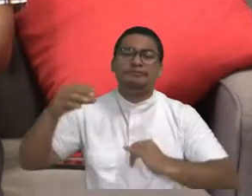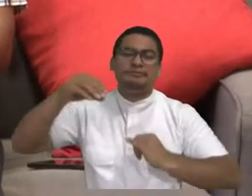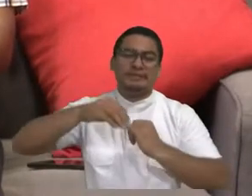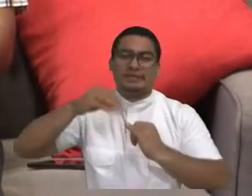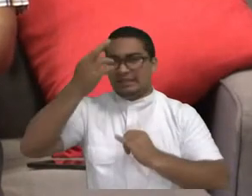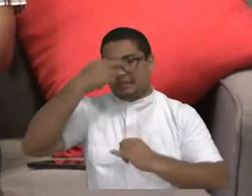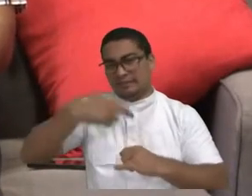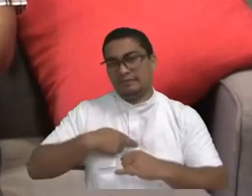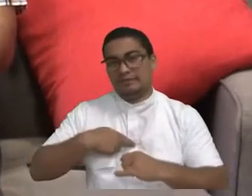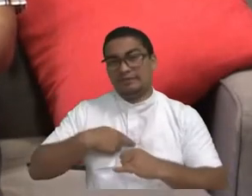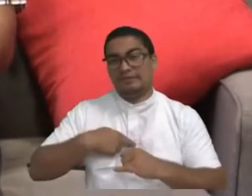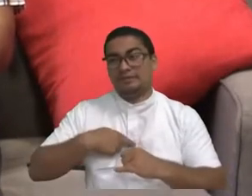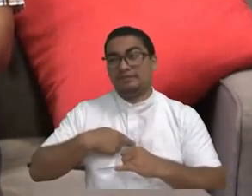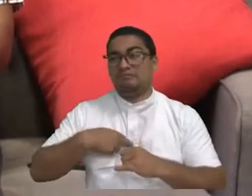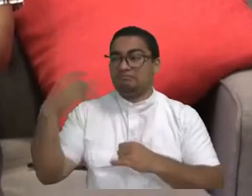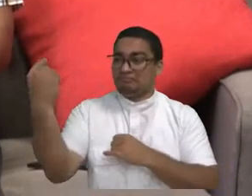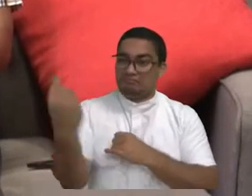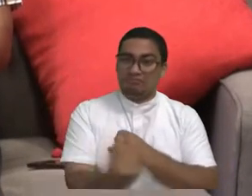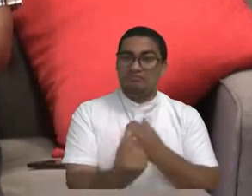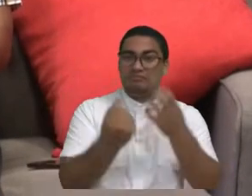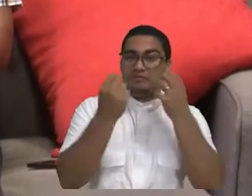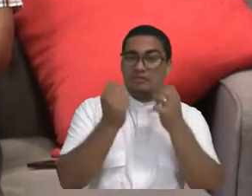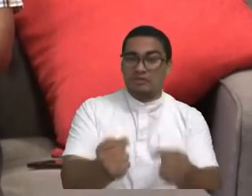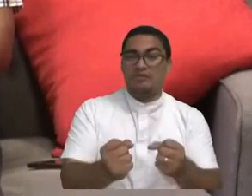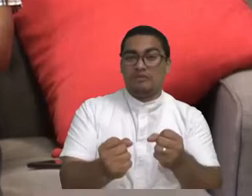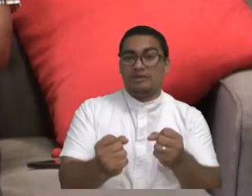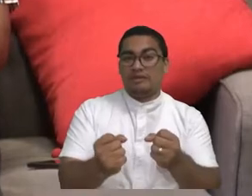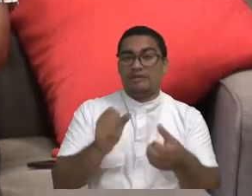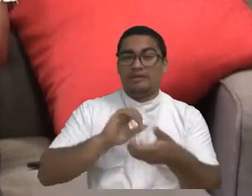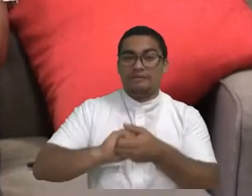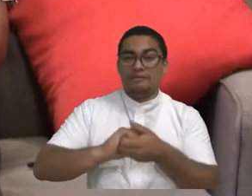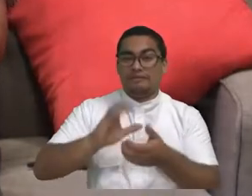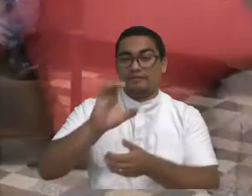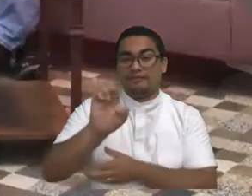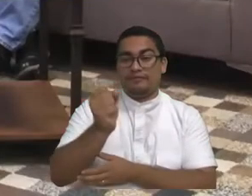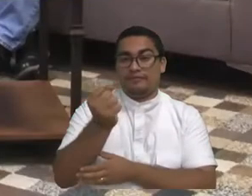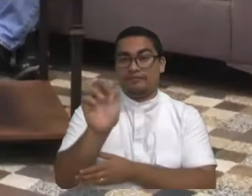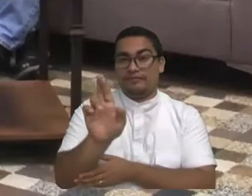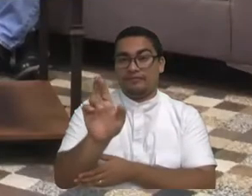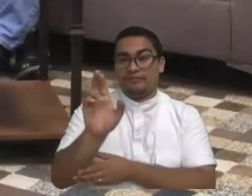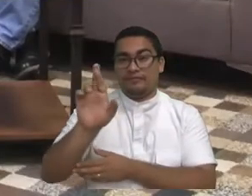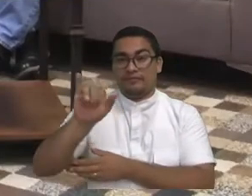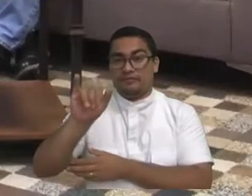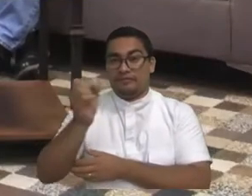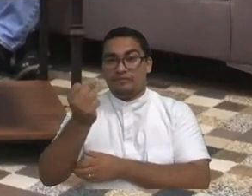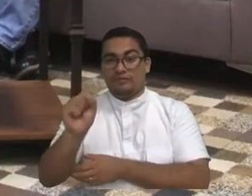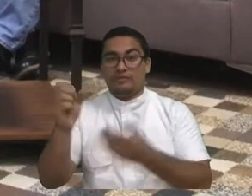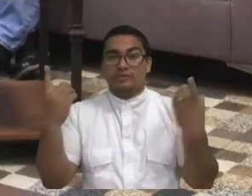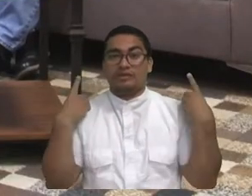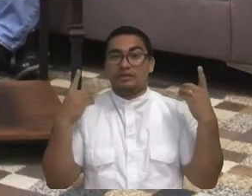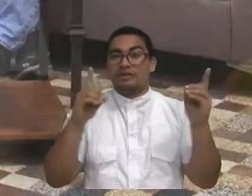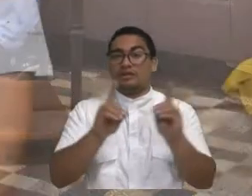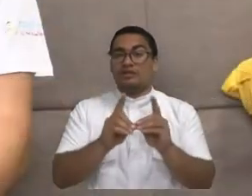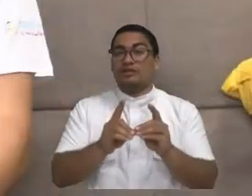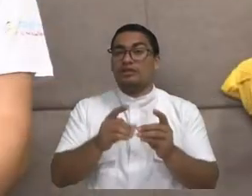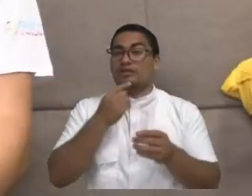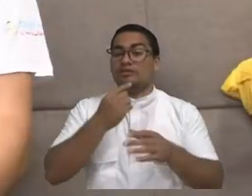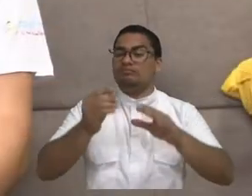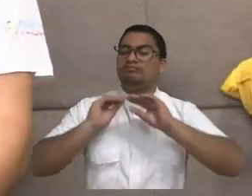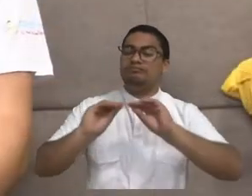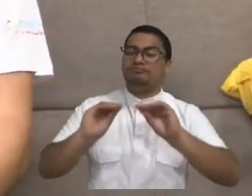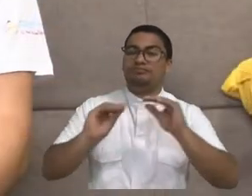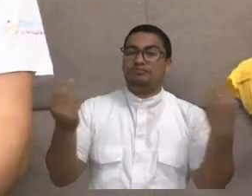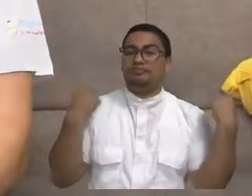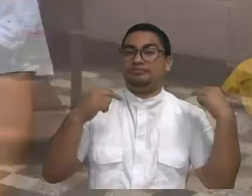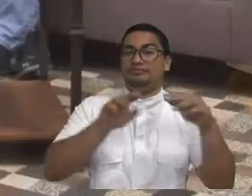pues con nosotros se encuentra para hablar de este tema el compañero césar rivas quien el director general de formación profesional del inatec